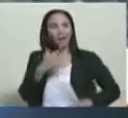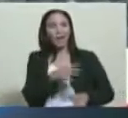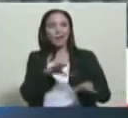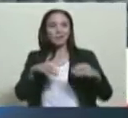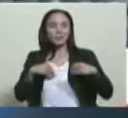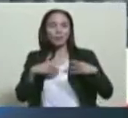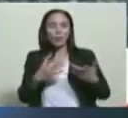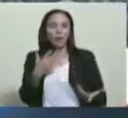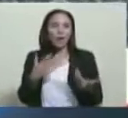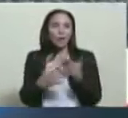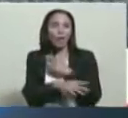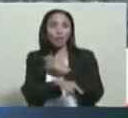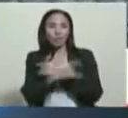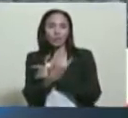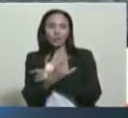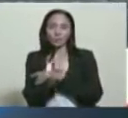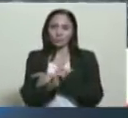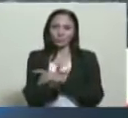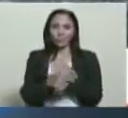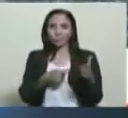golpistas,